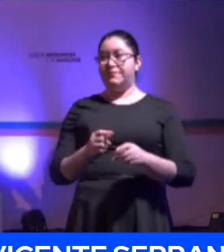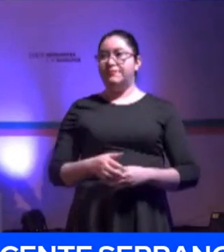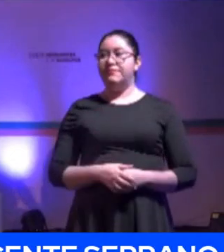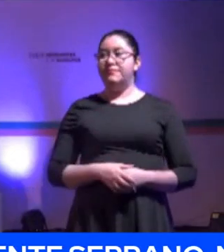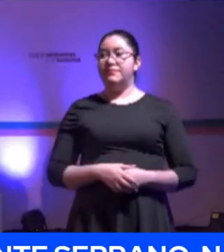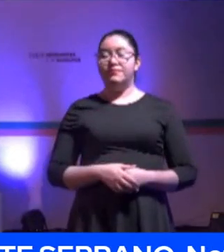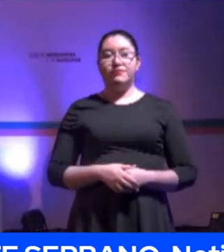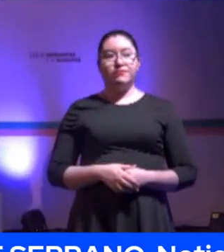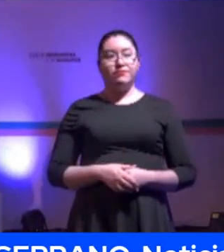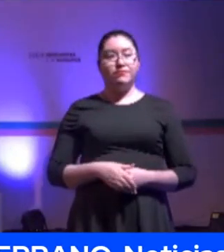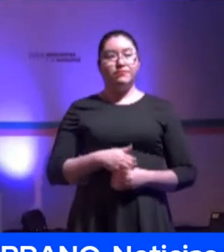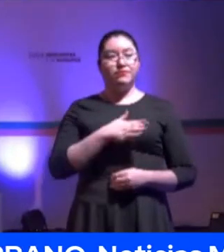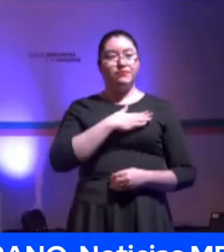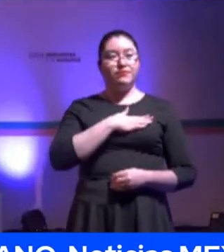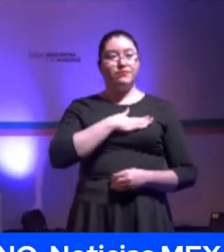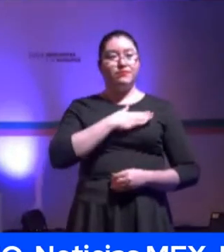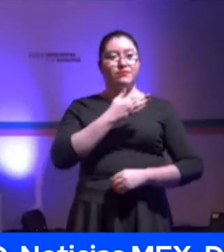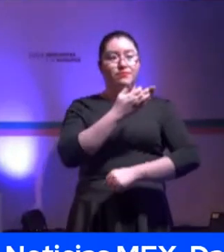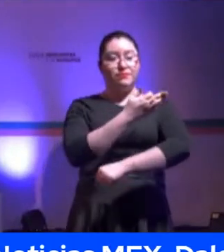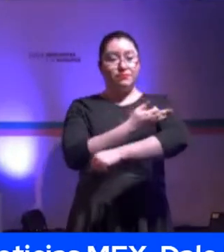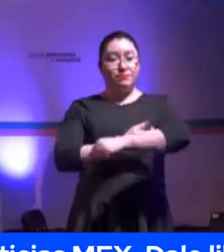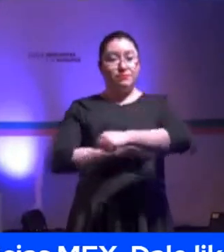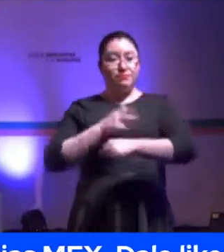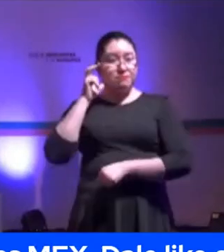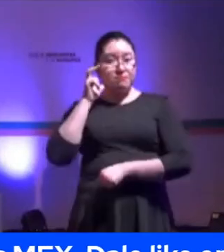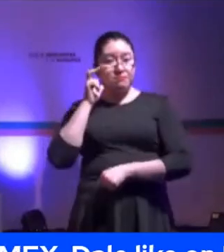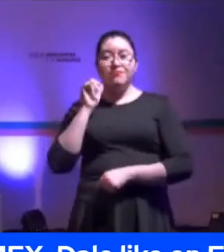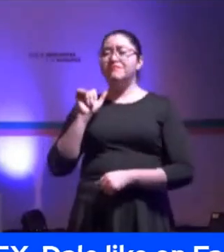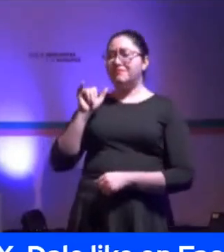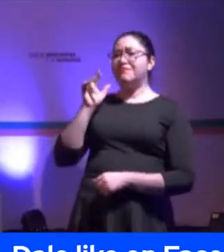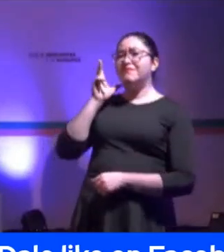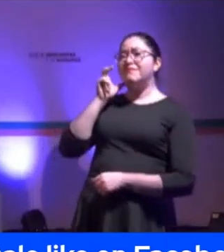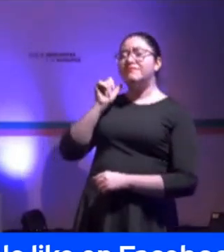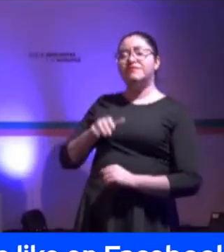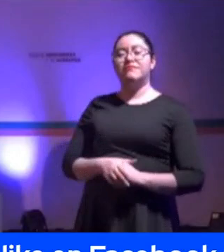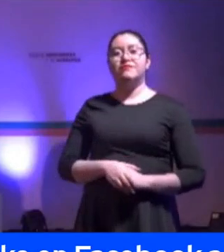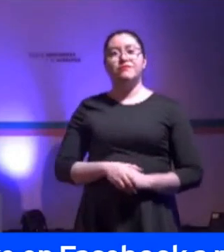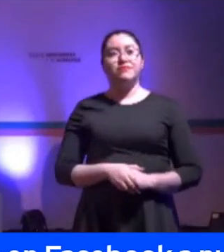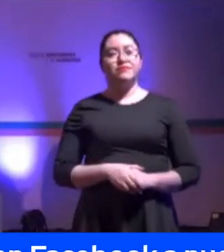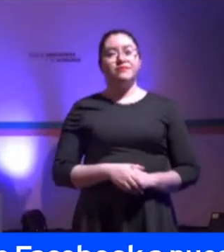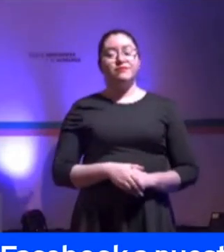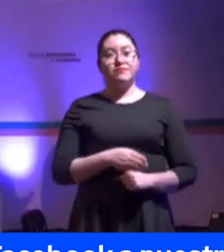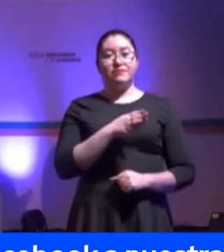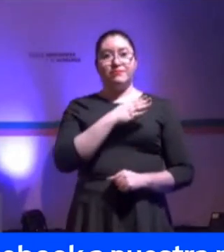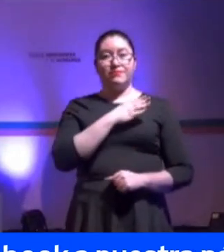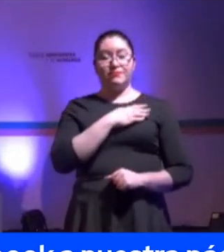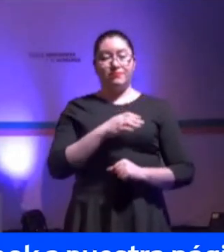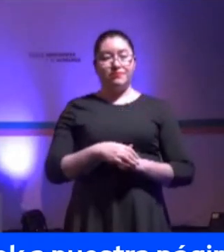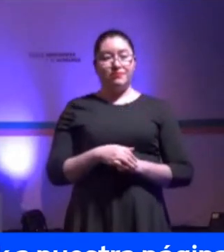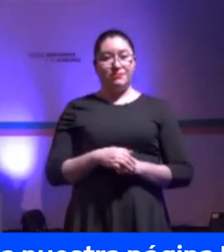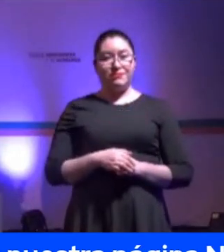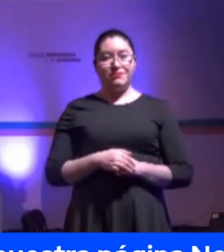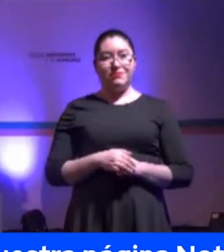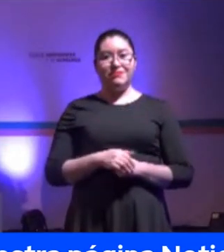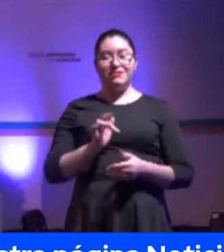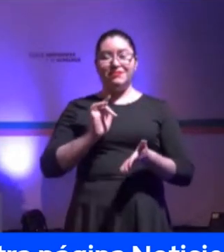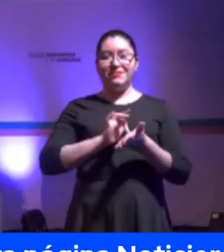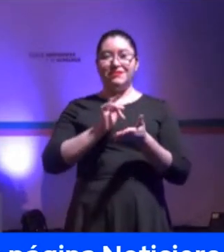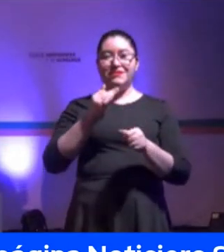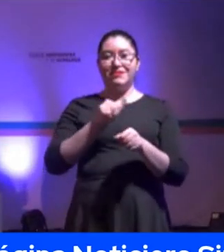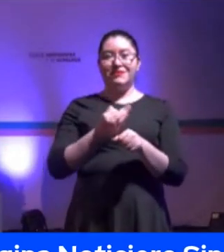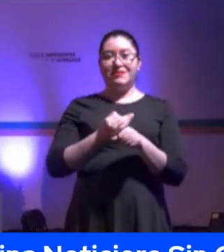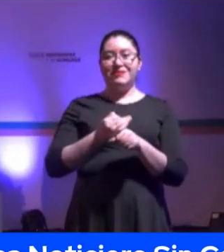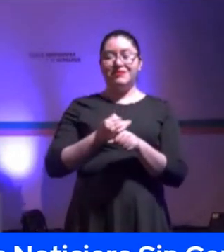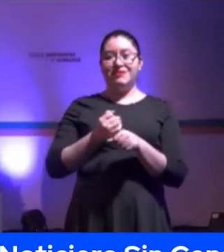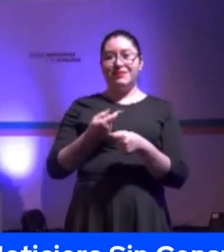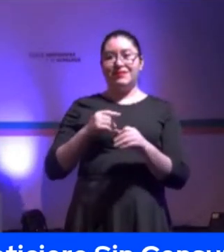Hola, buenas tardes. ¿Se escucha? Sí, se escucha. Ah, bueno, yo agradezco mucho que a partir de este gran